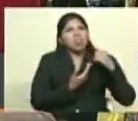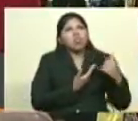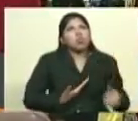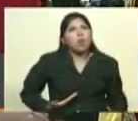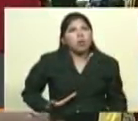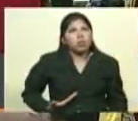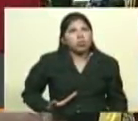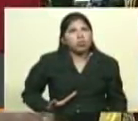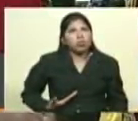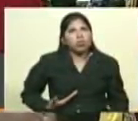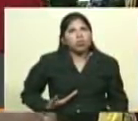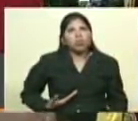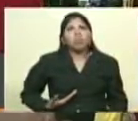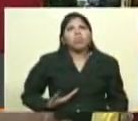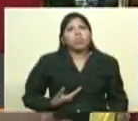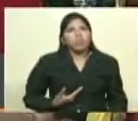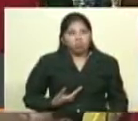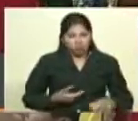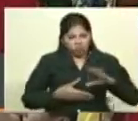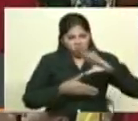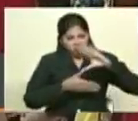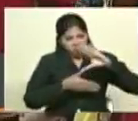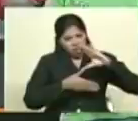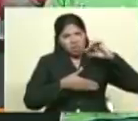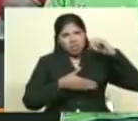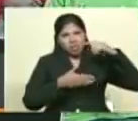es que nosotros tenemos que ser para ellos.